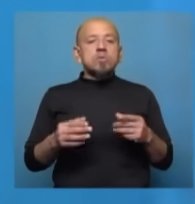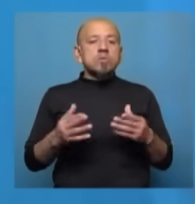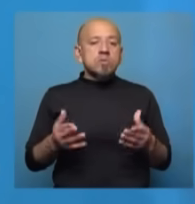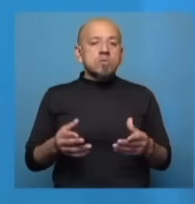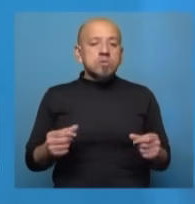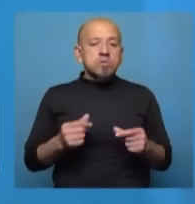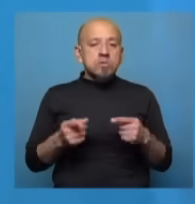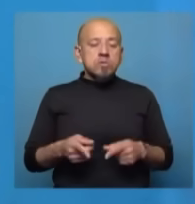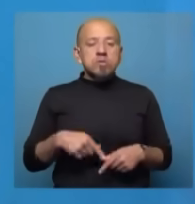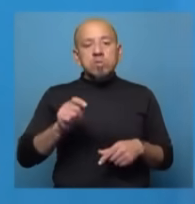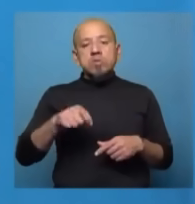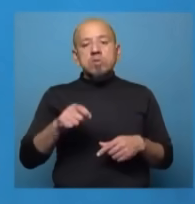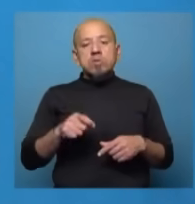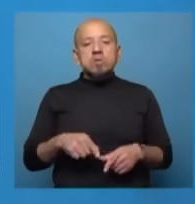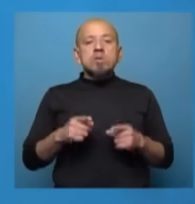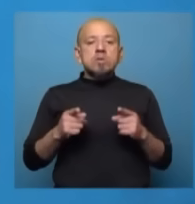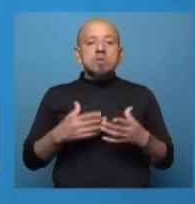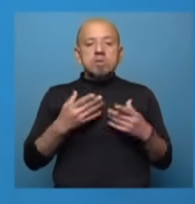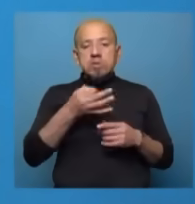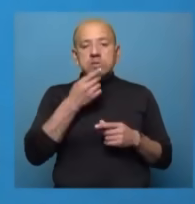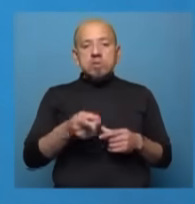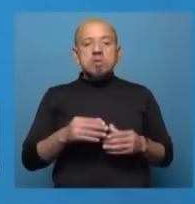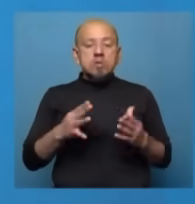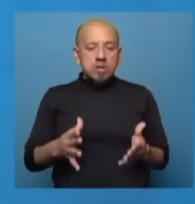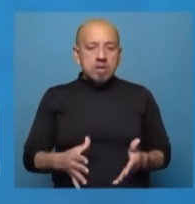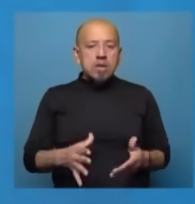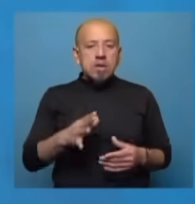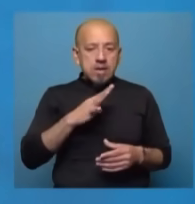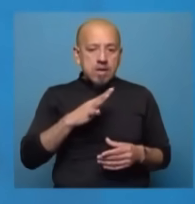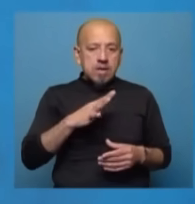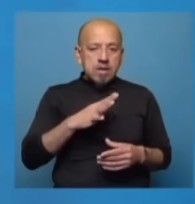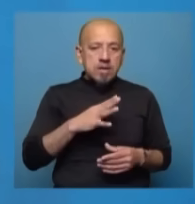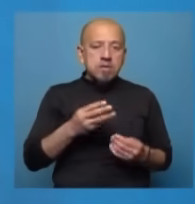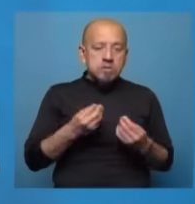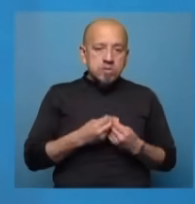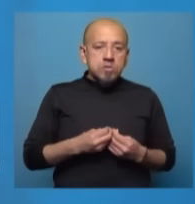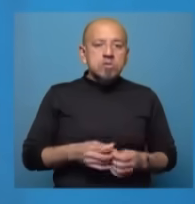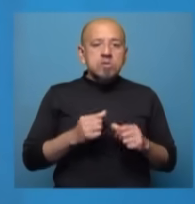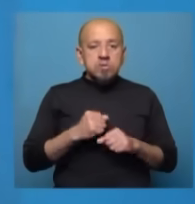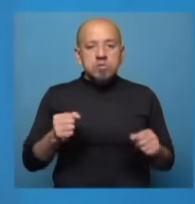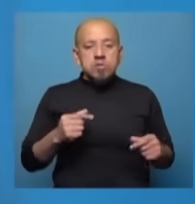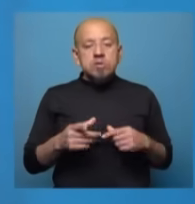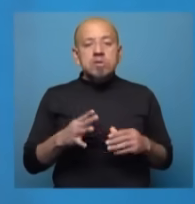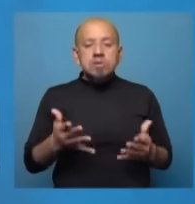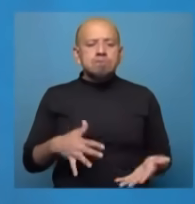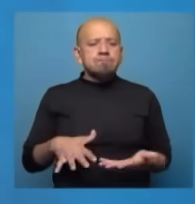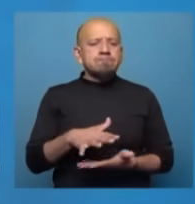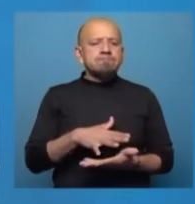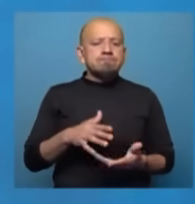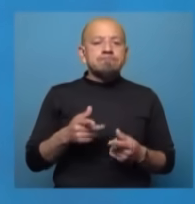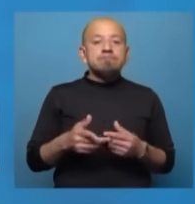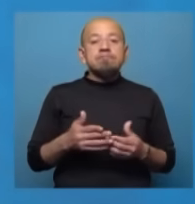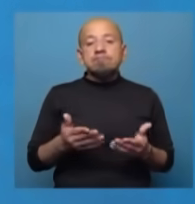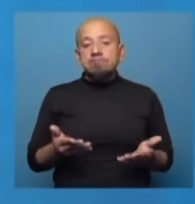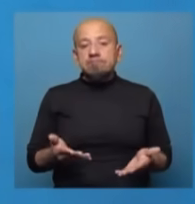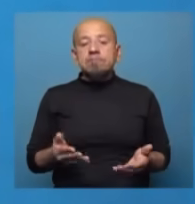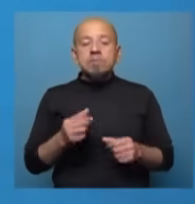llevar esto ante la justicia y eso quiere decir que que no está todo perdido que hay mucho rescatable en todo lo que nos está ocurriendo que es esto que